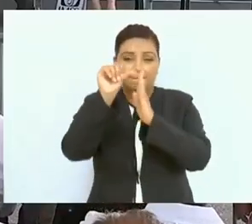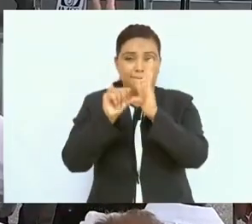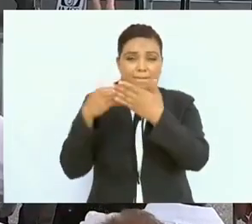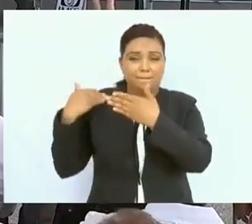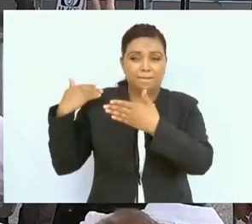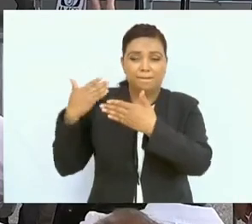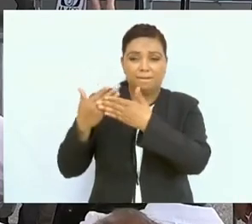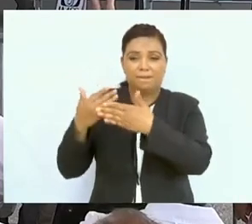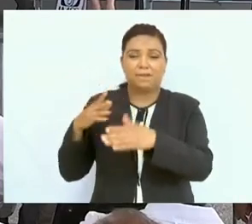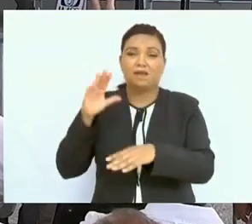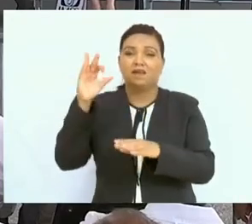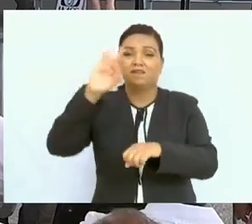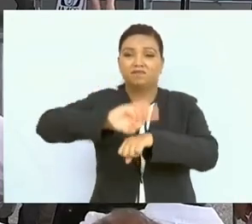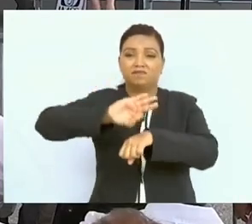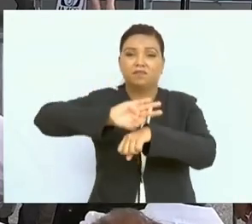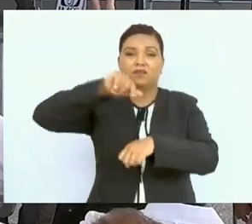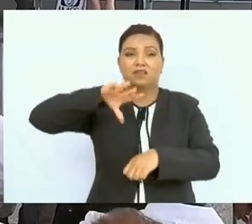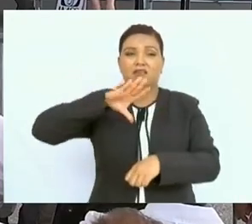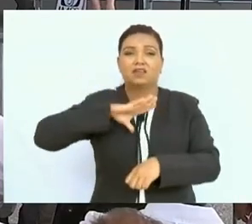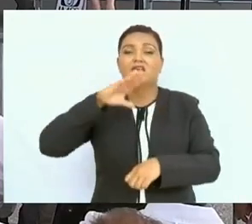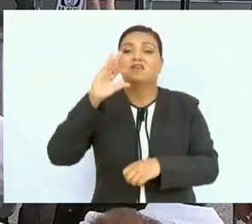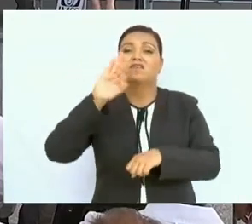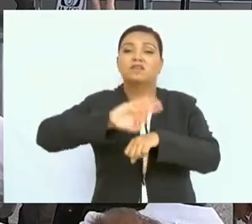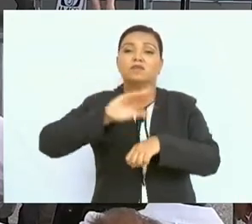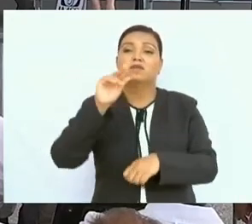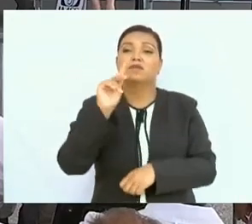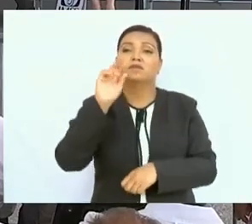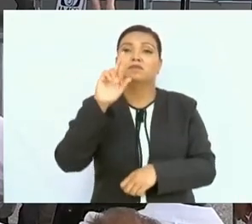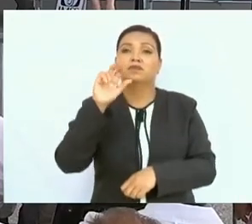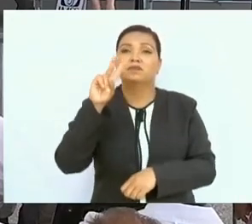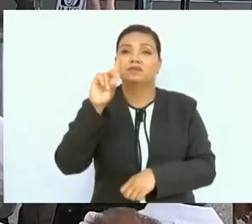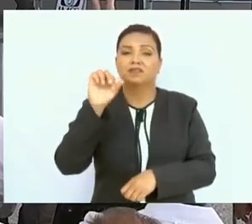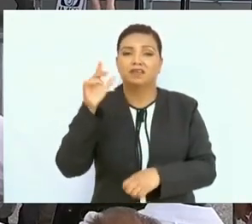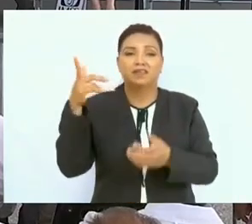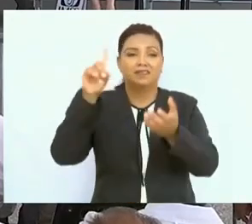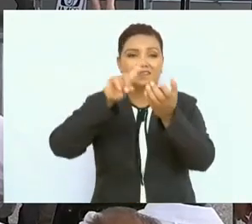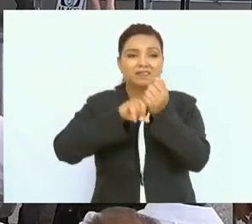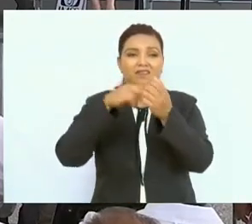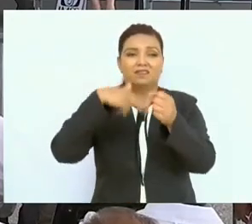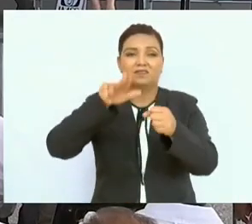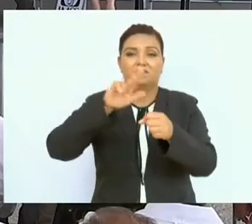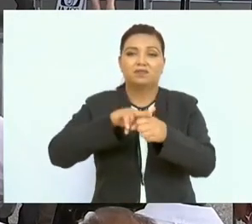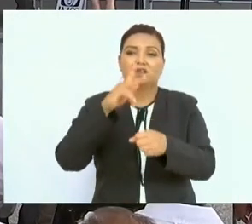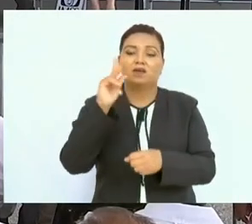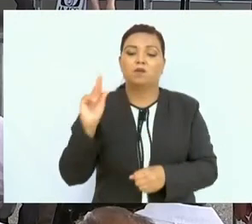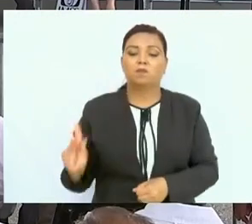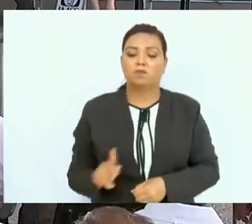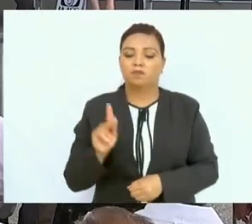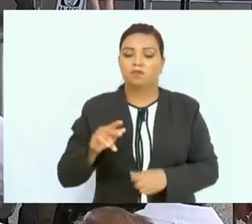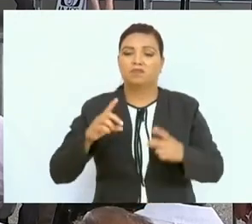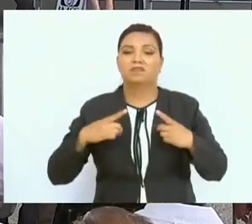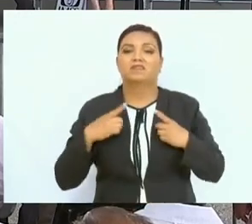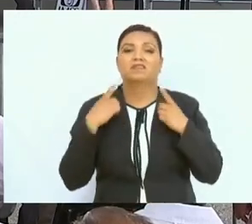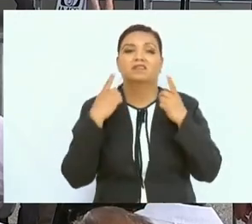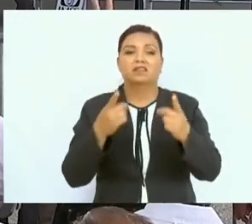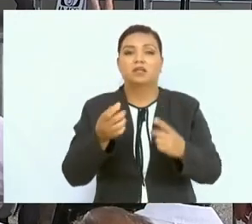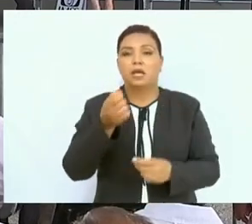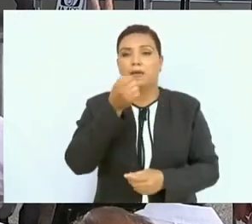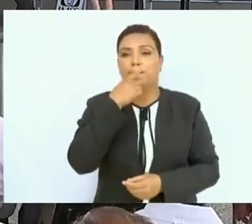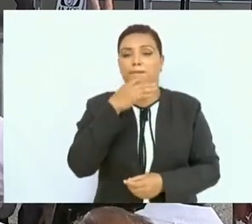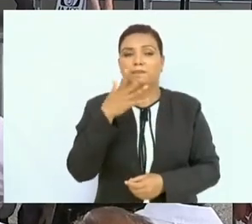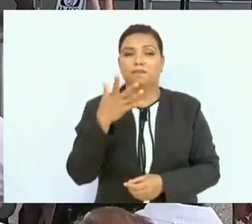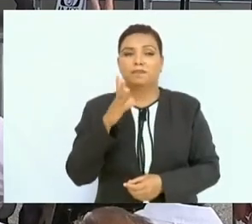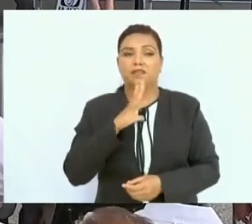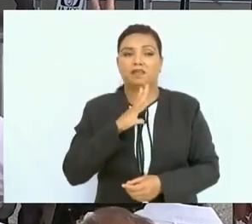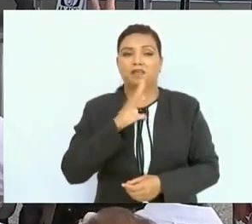la farmacia de aquí era privada. Era una farmacia privada adentro de un hospital público, dando solamente los medicamentos que tenían en